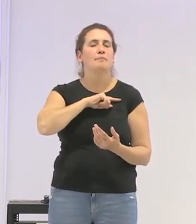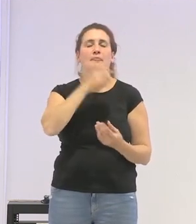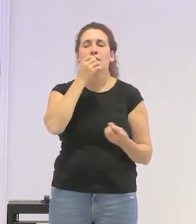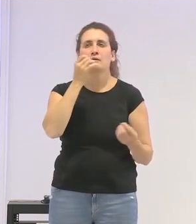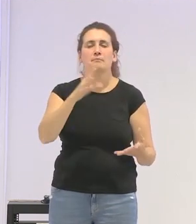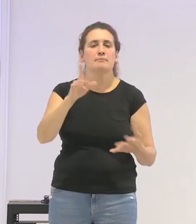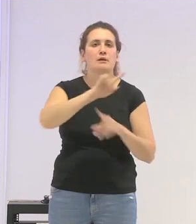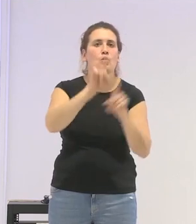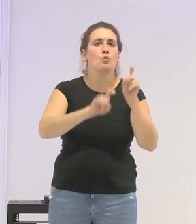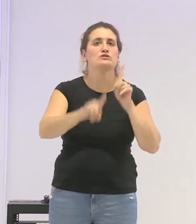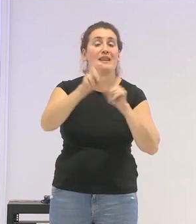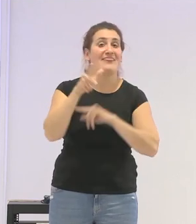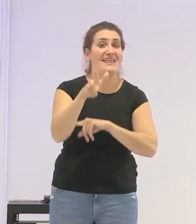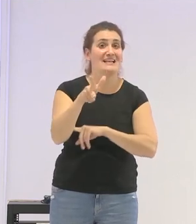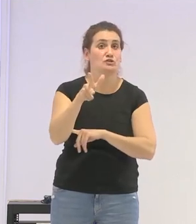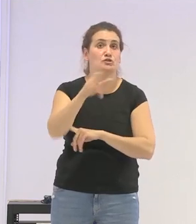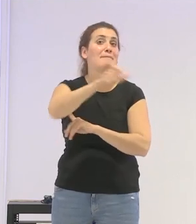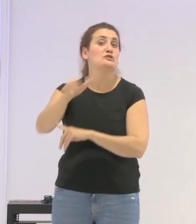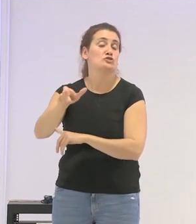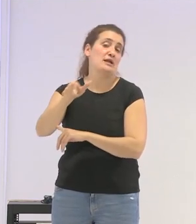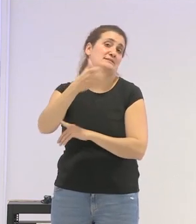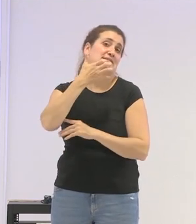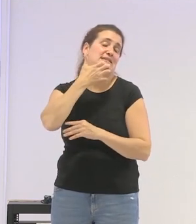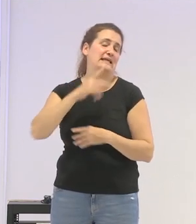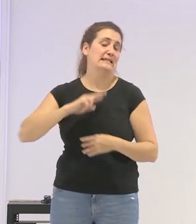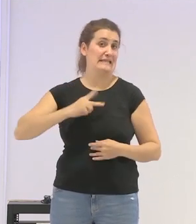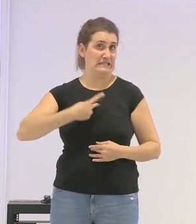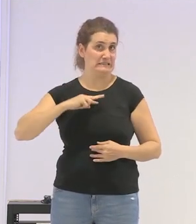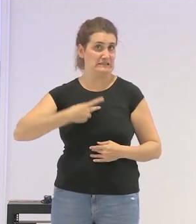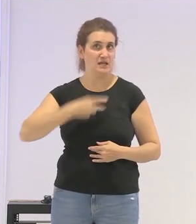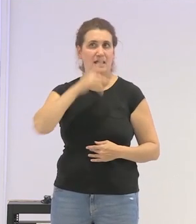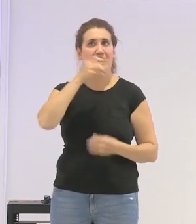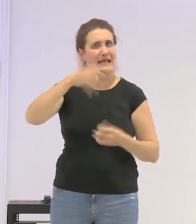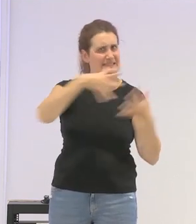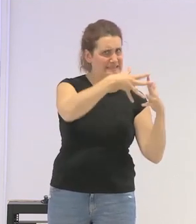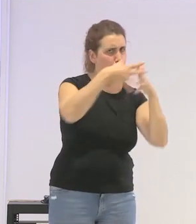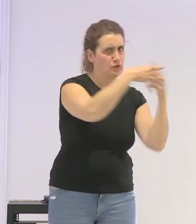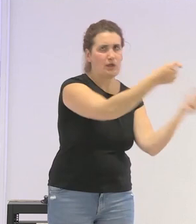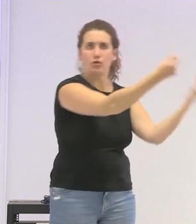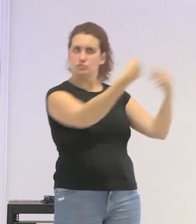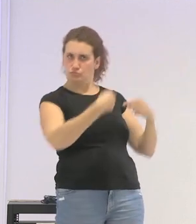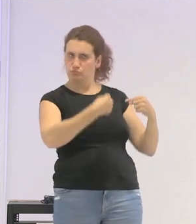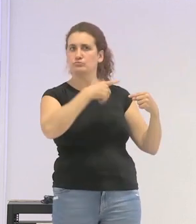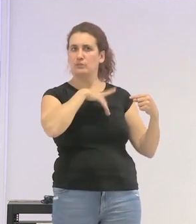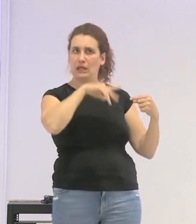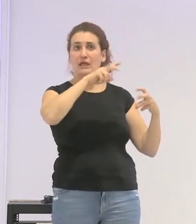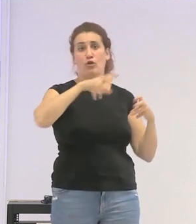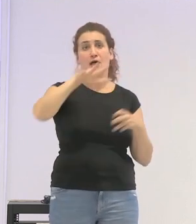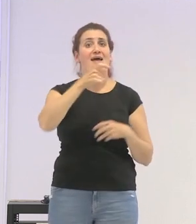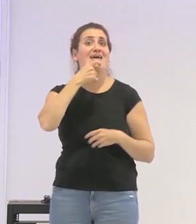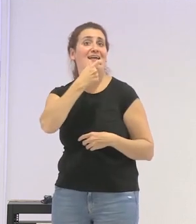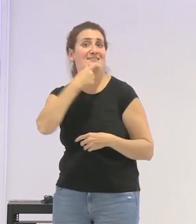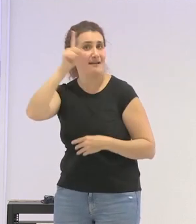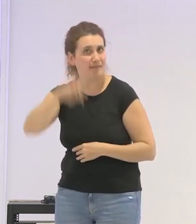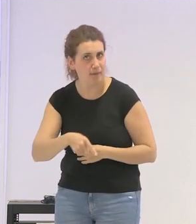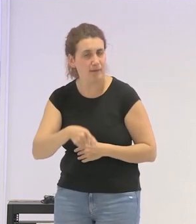esta cuestión de la cuestión de los derechos de las personas trans en realidad viene de Estados Unidos y viene del ámbito anglosajón, de Inglaterra, ¿no?